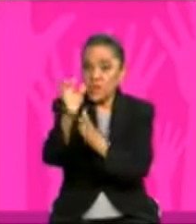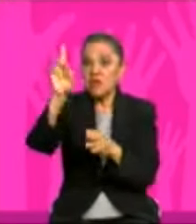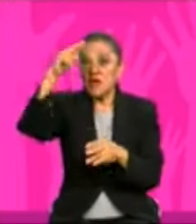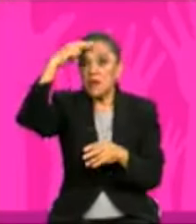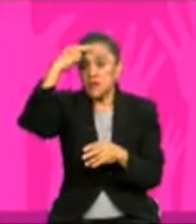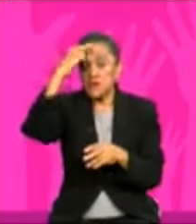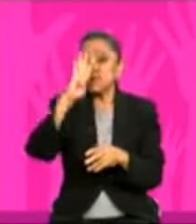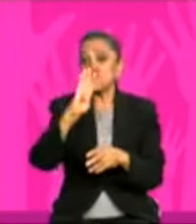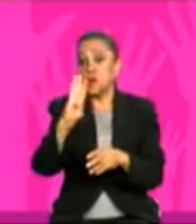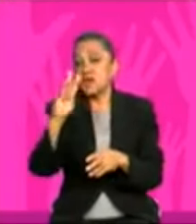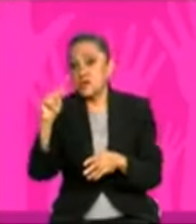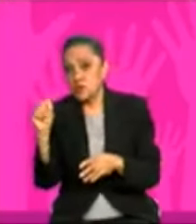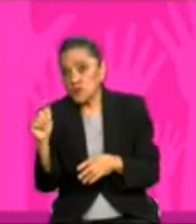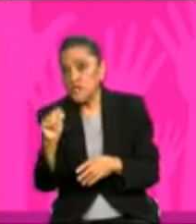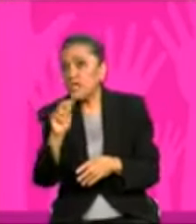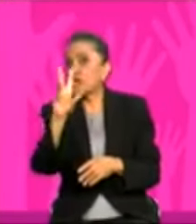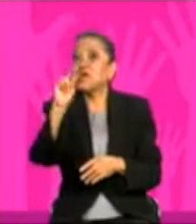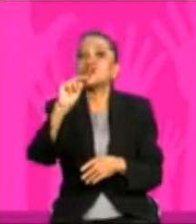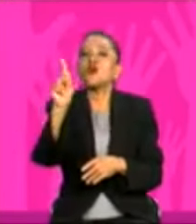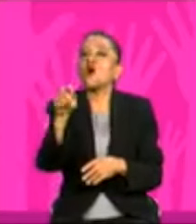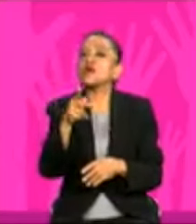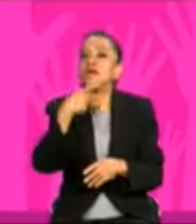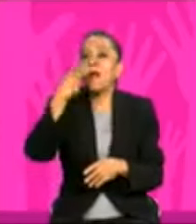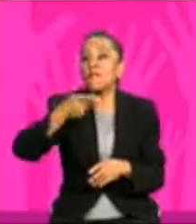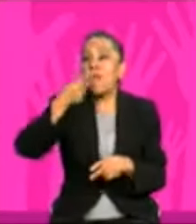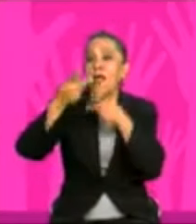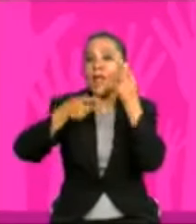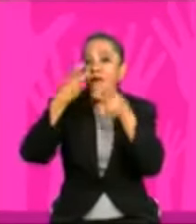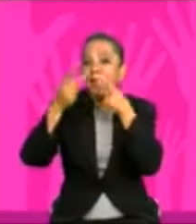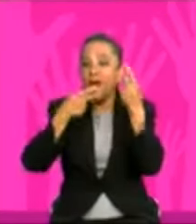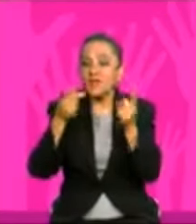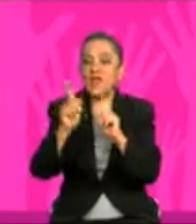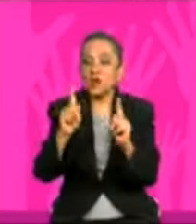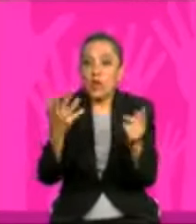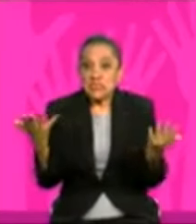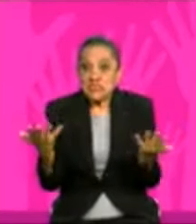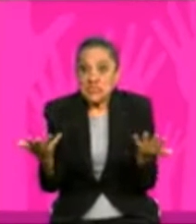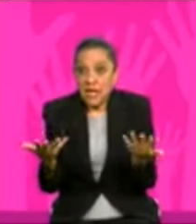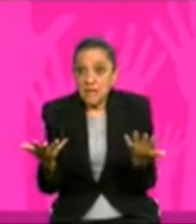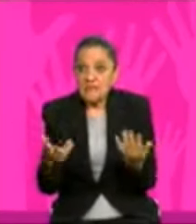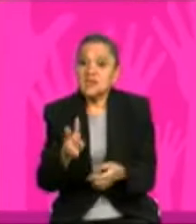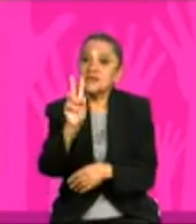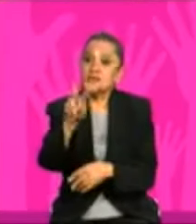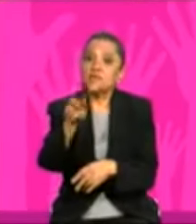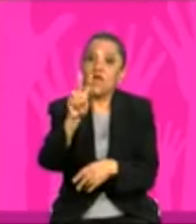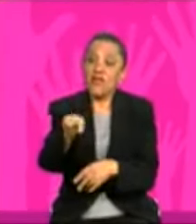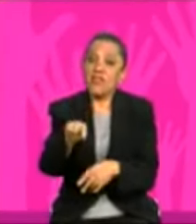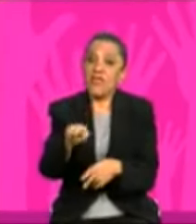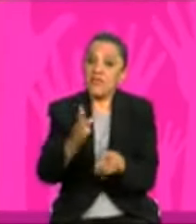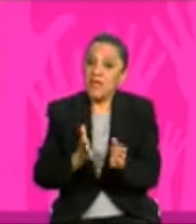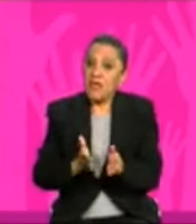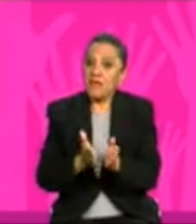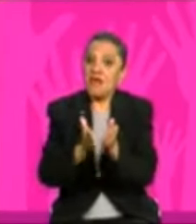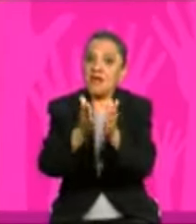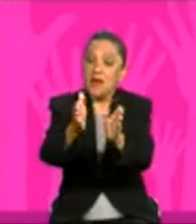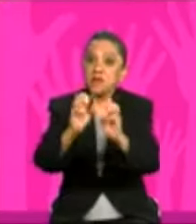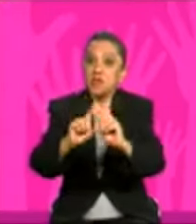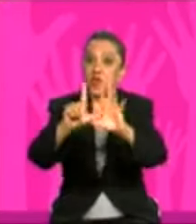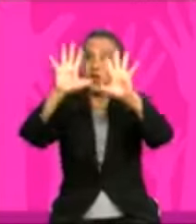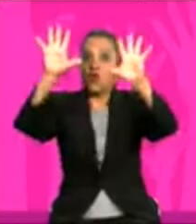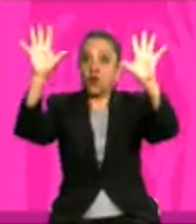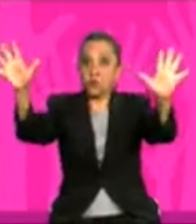Cuarta Transformación no es de palabras, sino de hechos, y es el verdadero camino luminoso y de